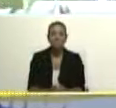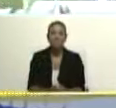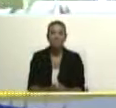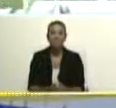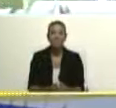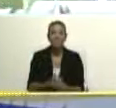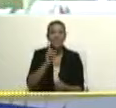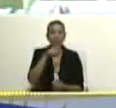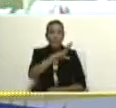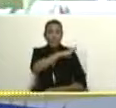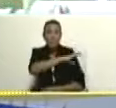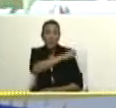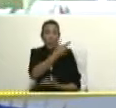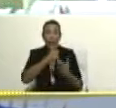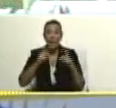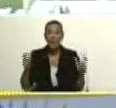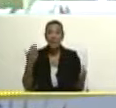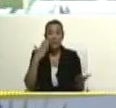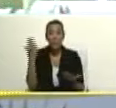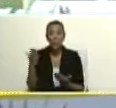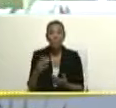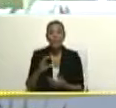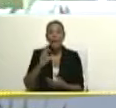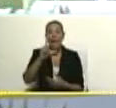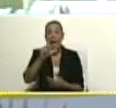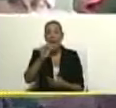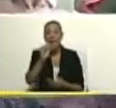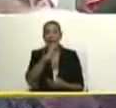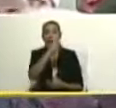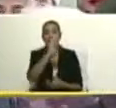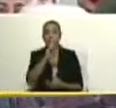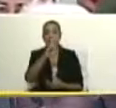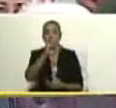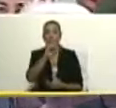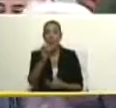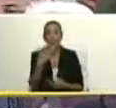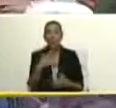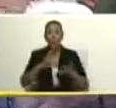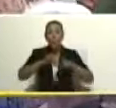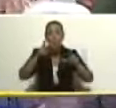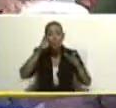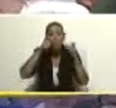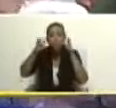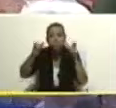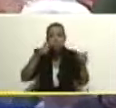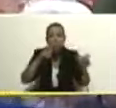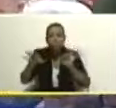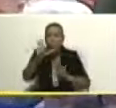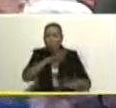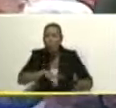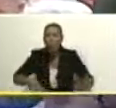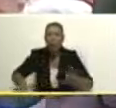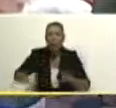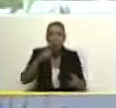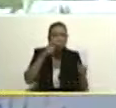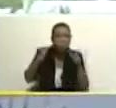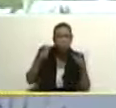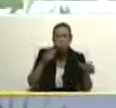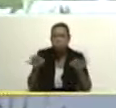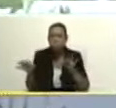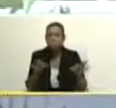Y al mayor general Lázaro Partidas, director general de la oficina de seguimiento del Ministerio de la Defensa.